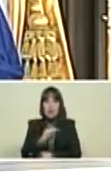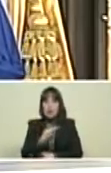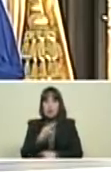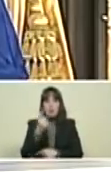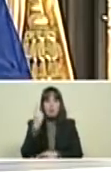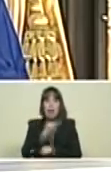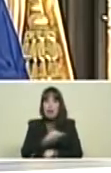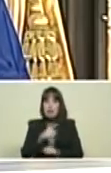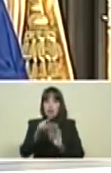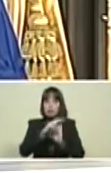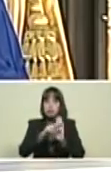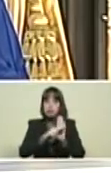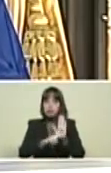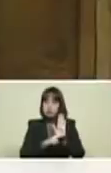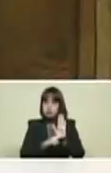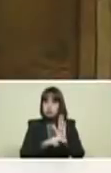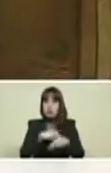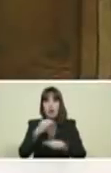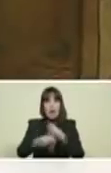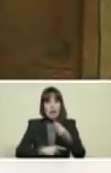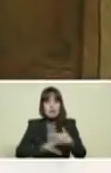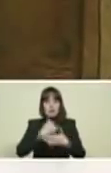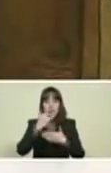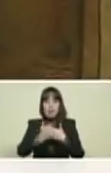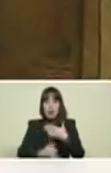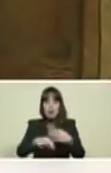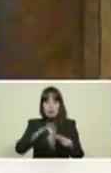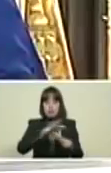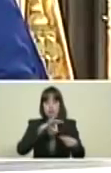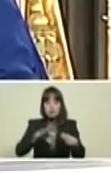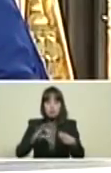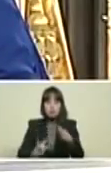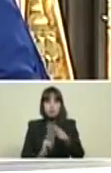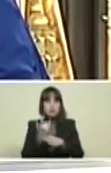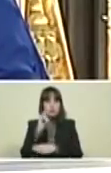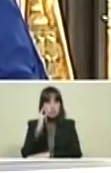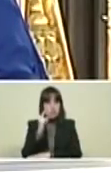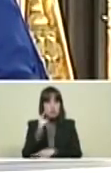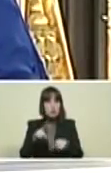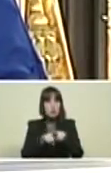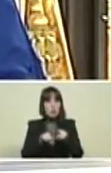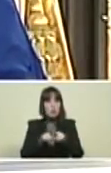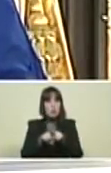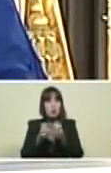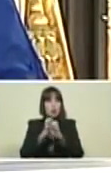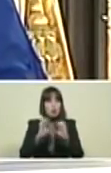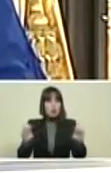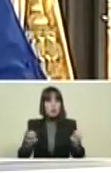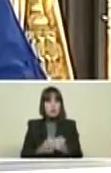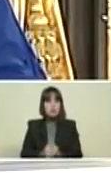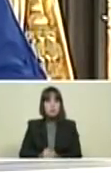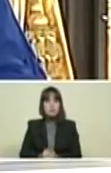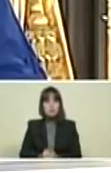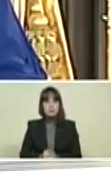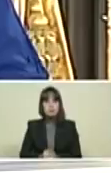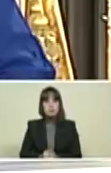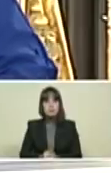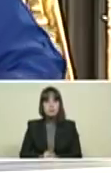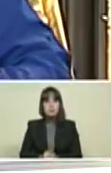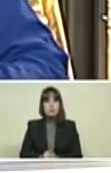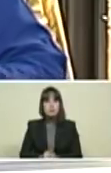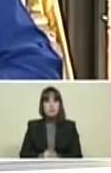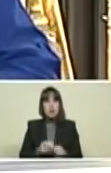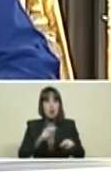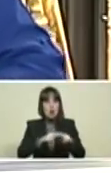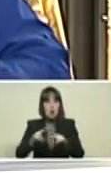escolares. Eso además es parte de la educación, porque si usted pone a los niños, a las niñas,